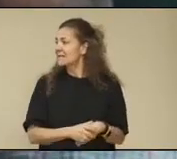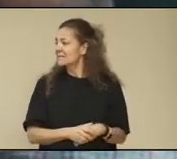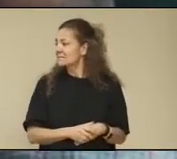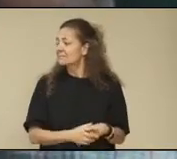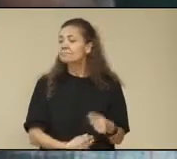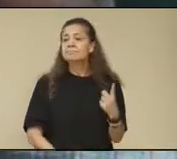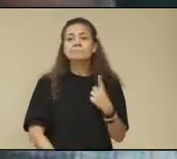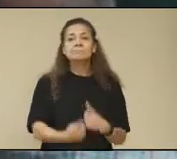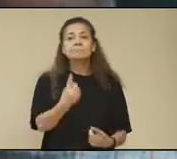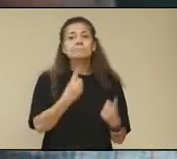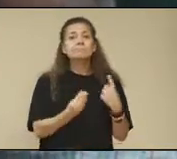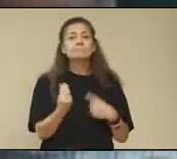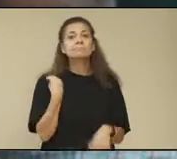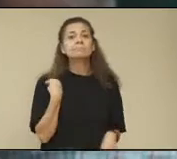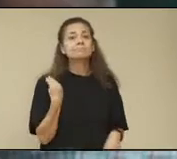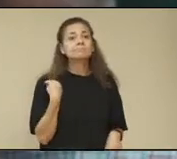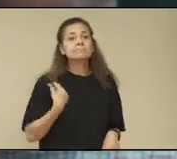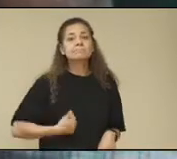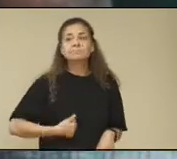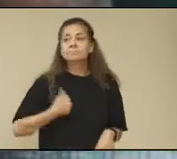¿Alguna pregunta más por aquí?